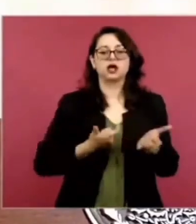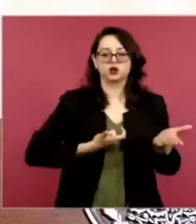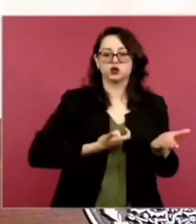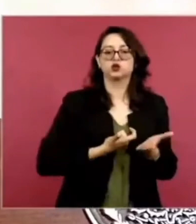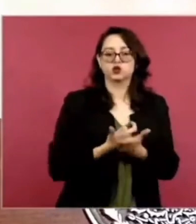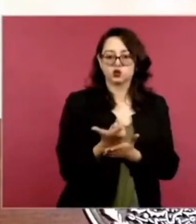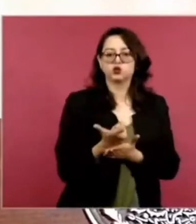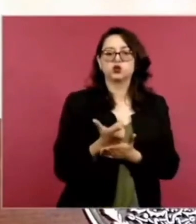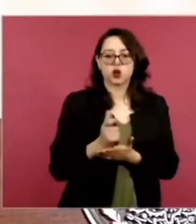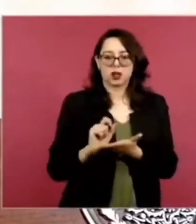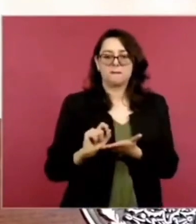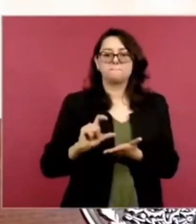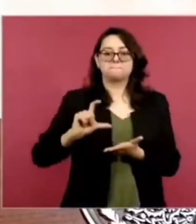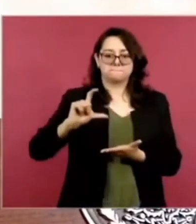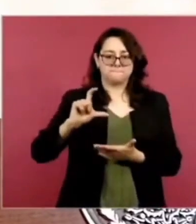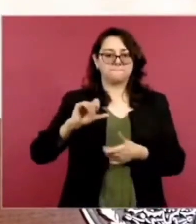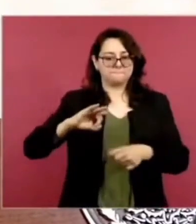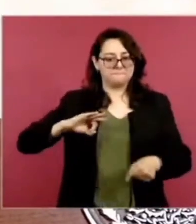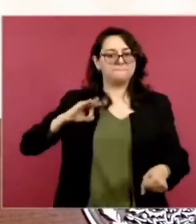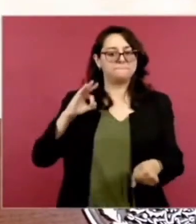Pero bueno, ya hay